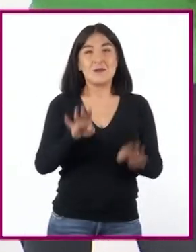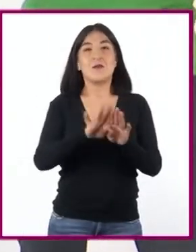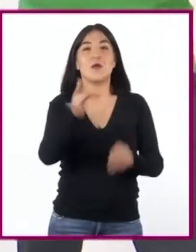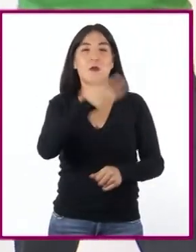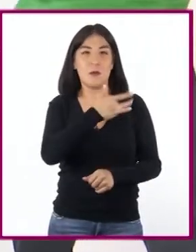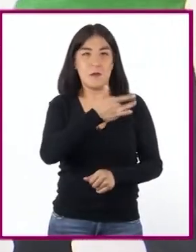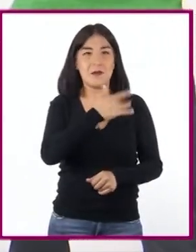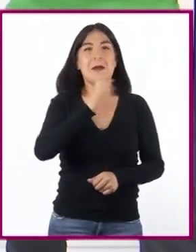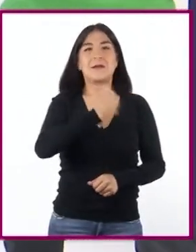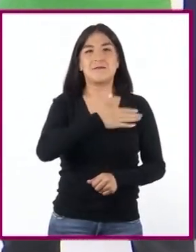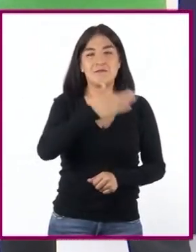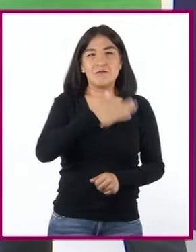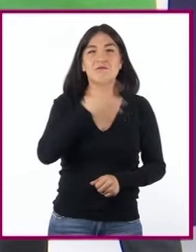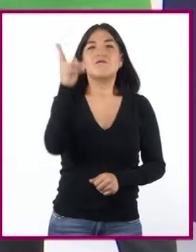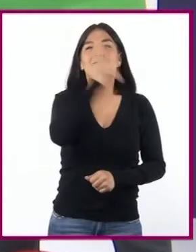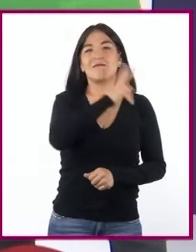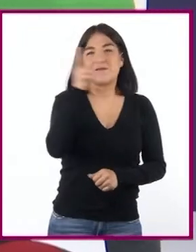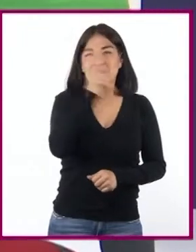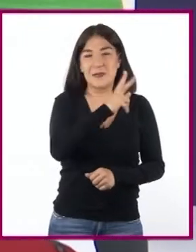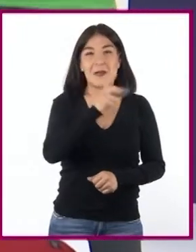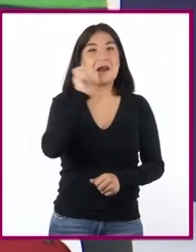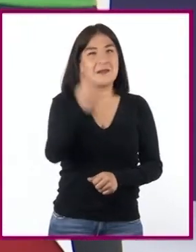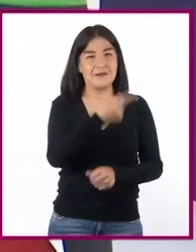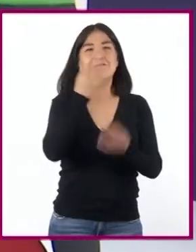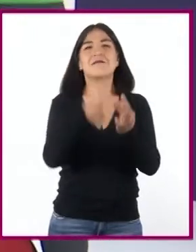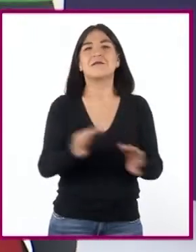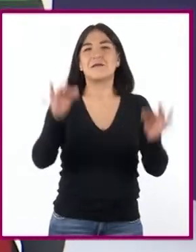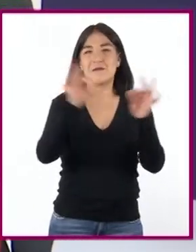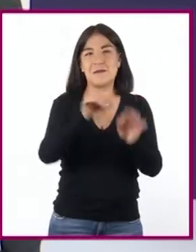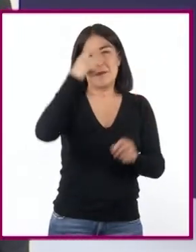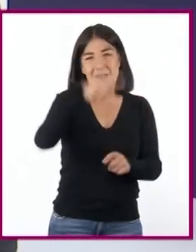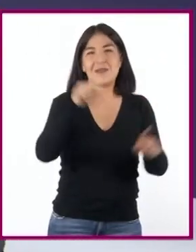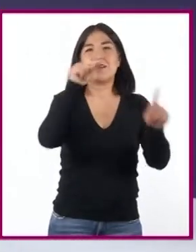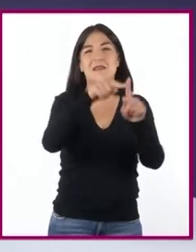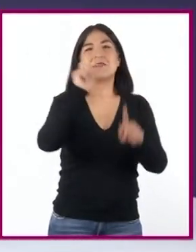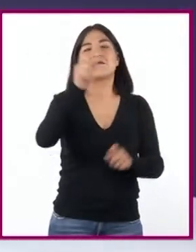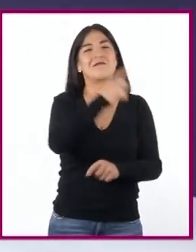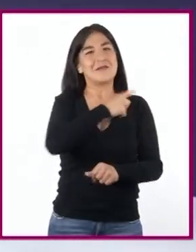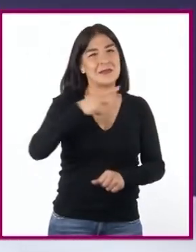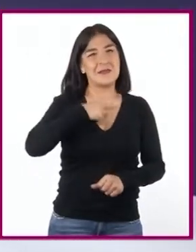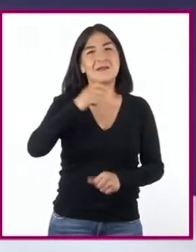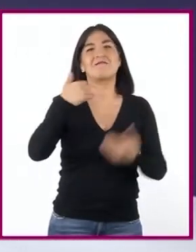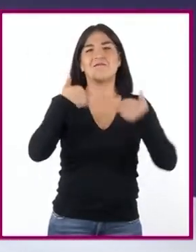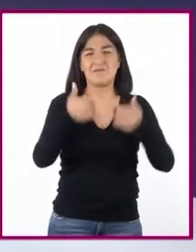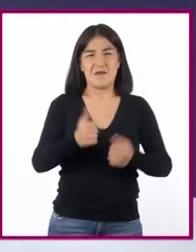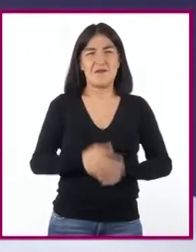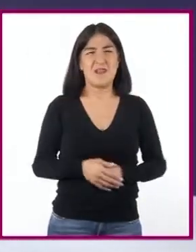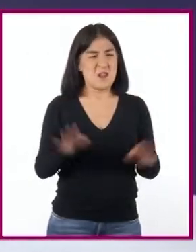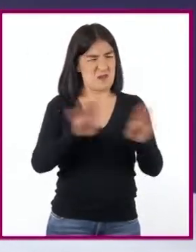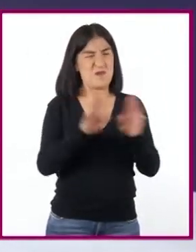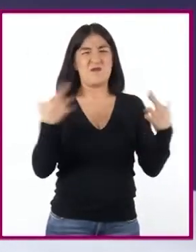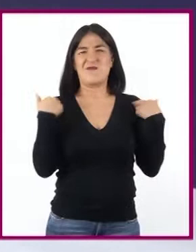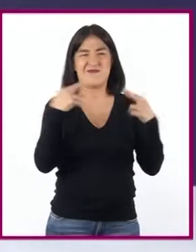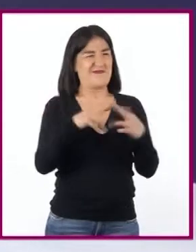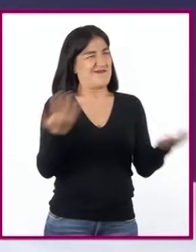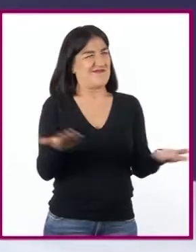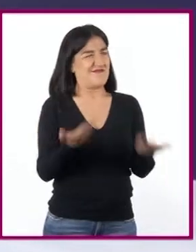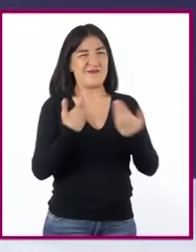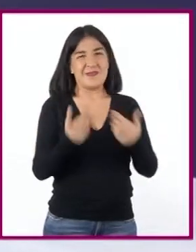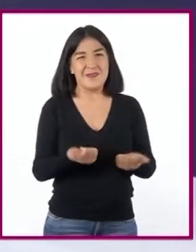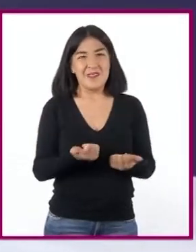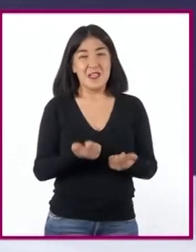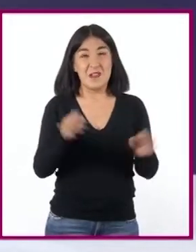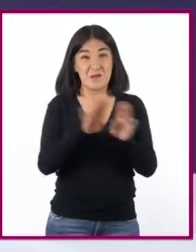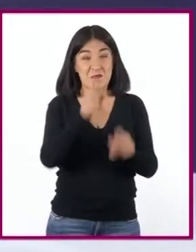cardíaco, como el respiratorio, son elementos importantes a tener en cuenta siempre. ¿Cómo, profe? ¿Hay que